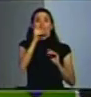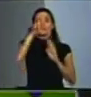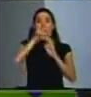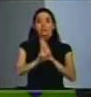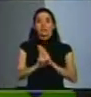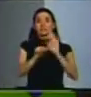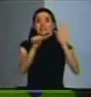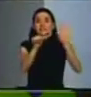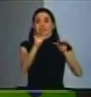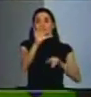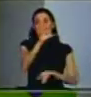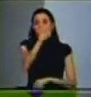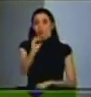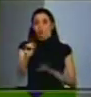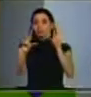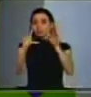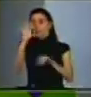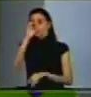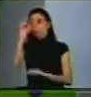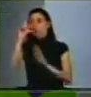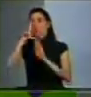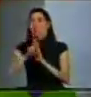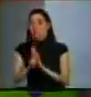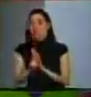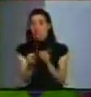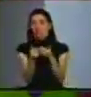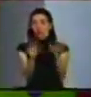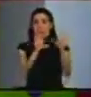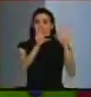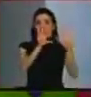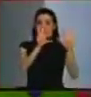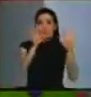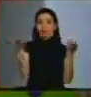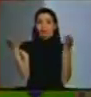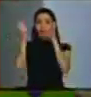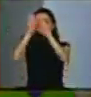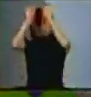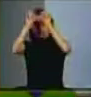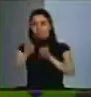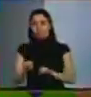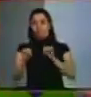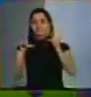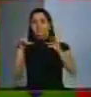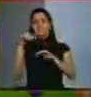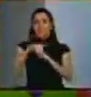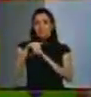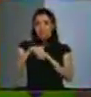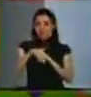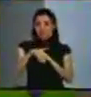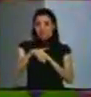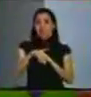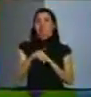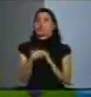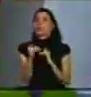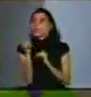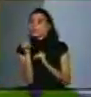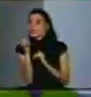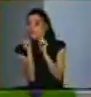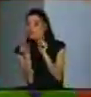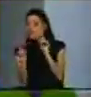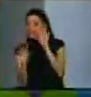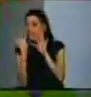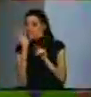un 65-70% de descuento. Abrirán sus puertas a las 9 y cerrarán a las 7 de la tarde. Anuncian un cariñito especial